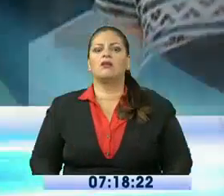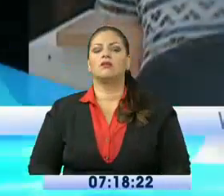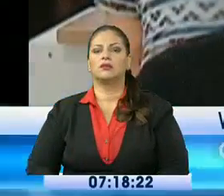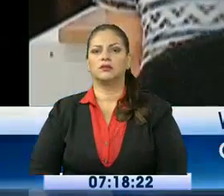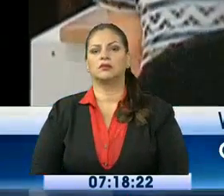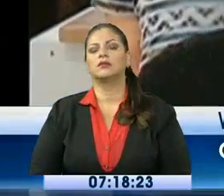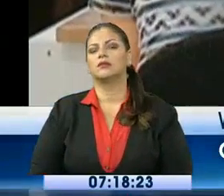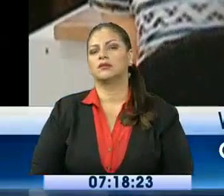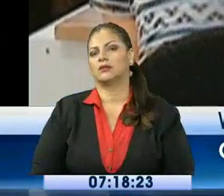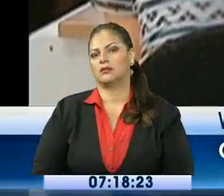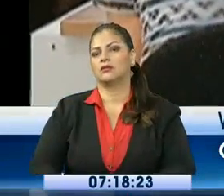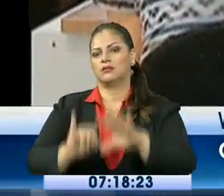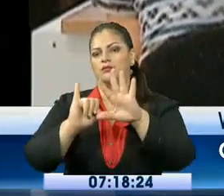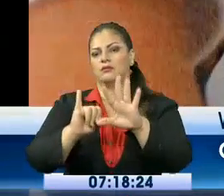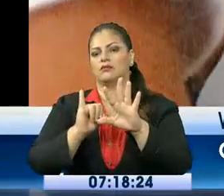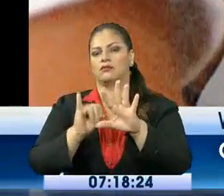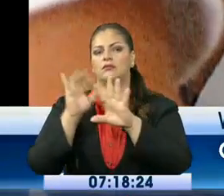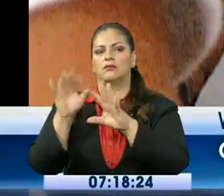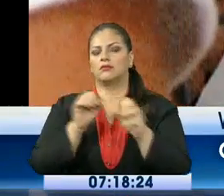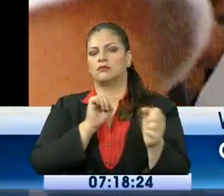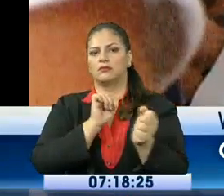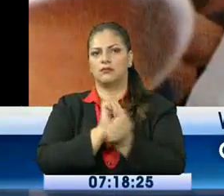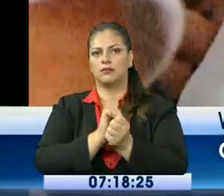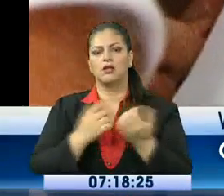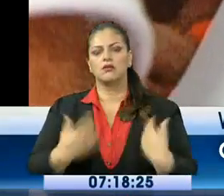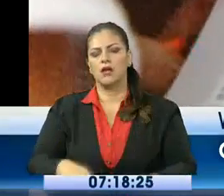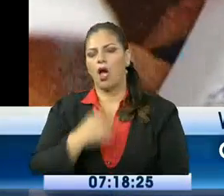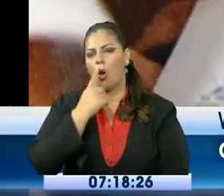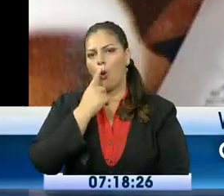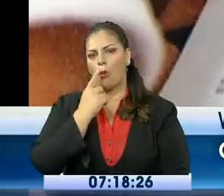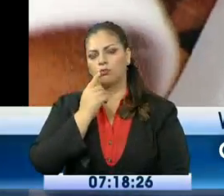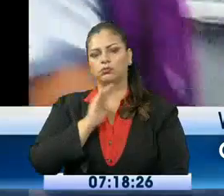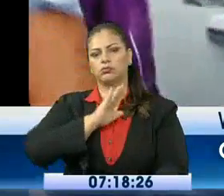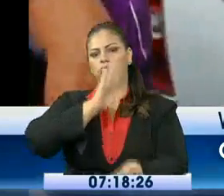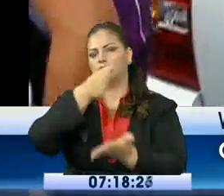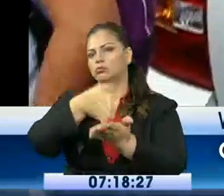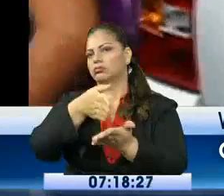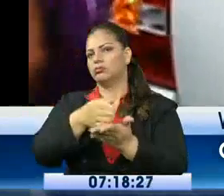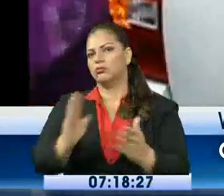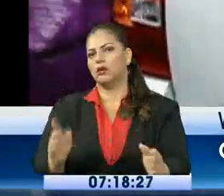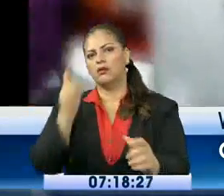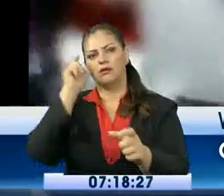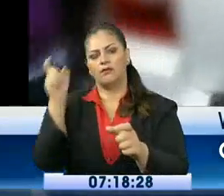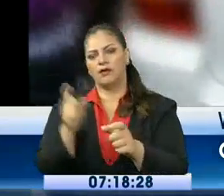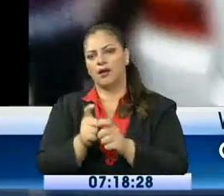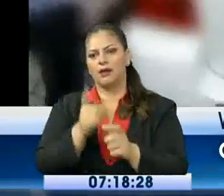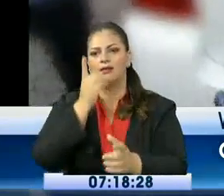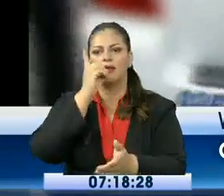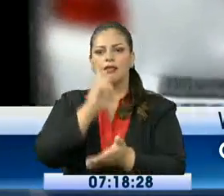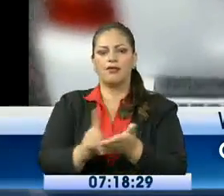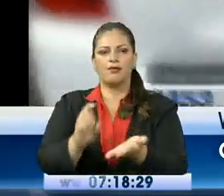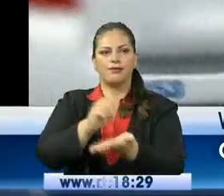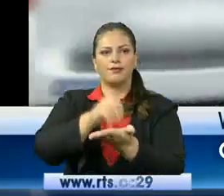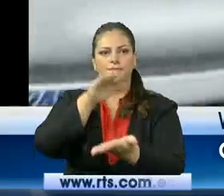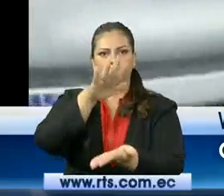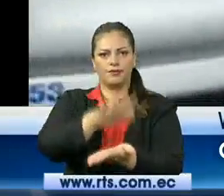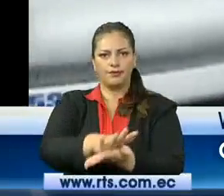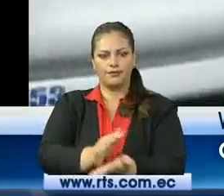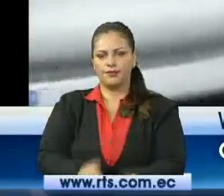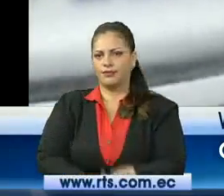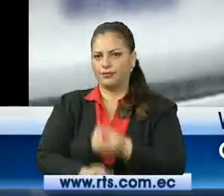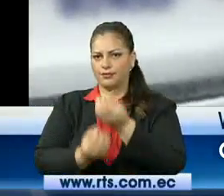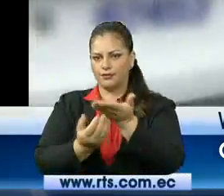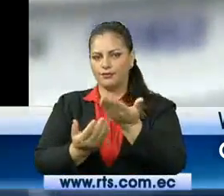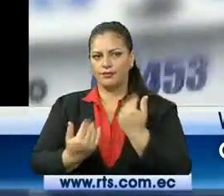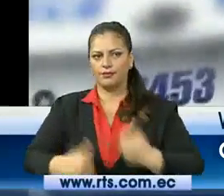a la denuncia también del afectado que presentó en fiscalía. Aseguran que reconoce plenamente a quienes trataron de perjudicarlo. Y parece